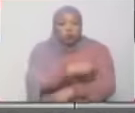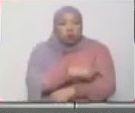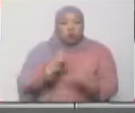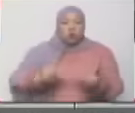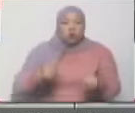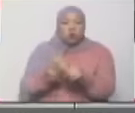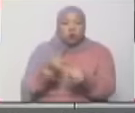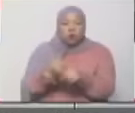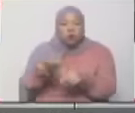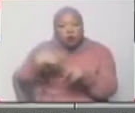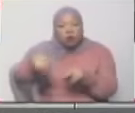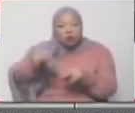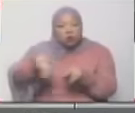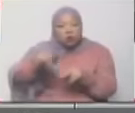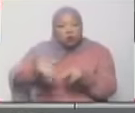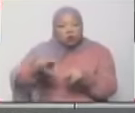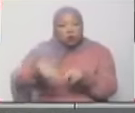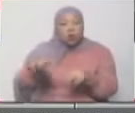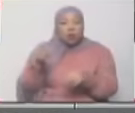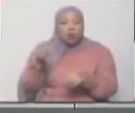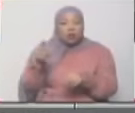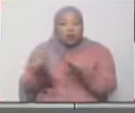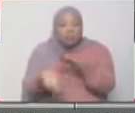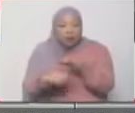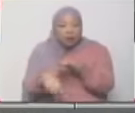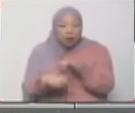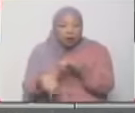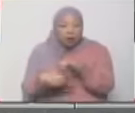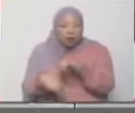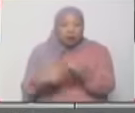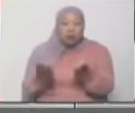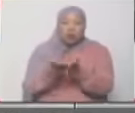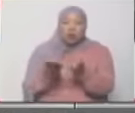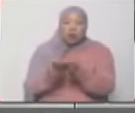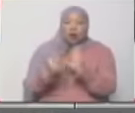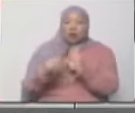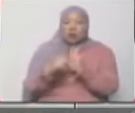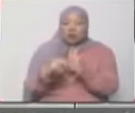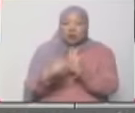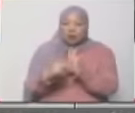los niños, en el Simoncito, en la escuela, en el liceo.